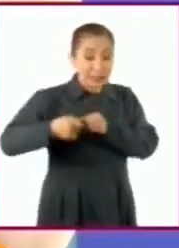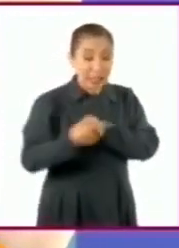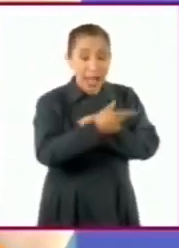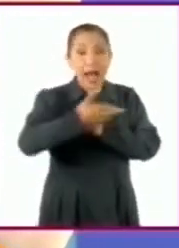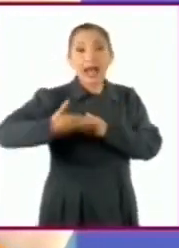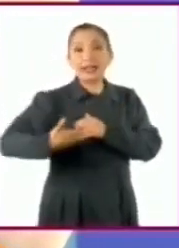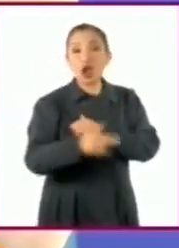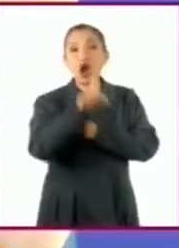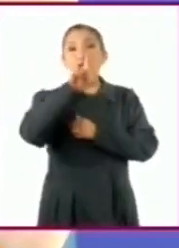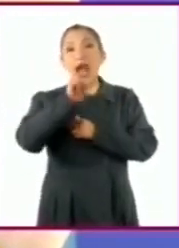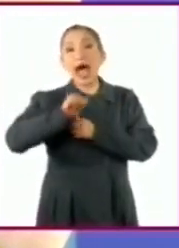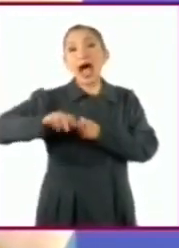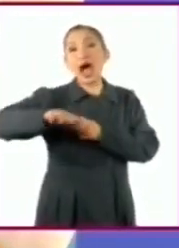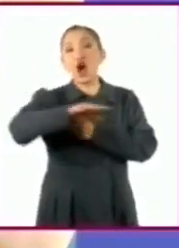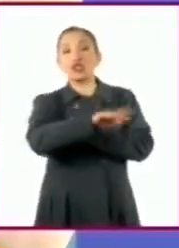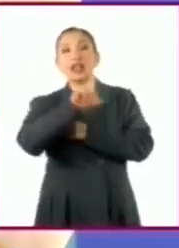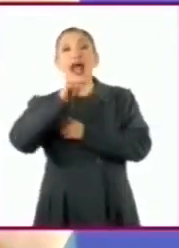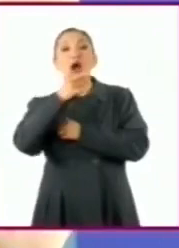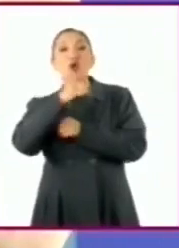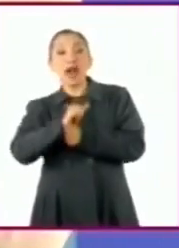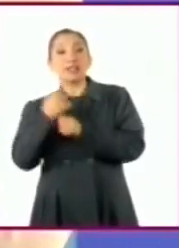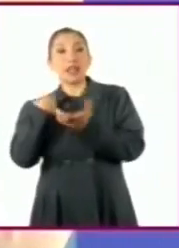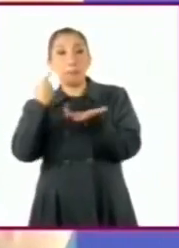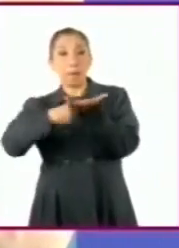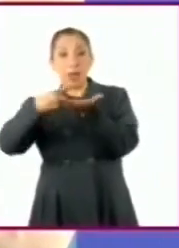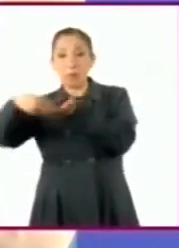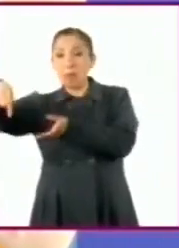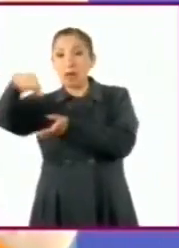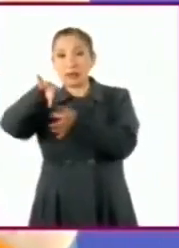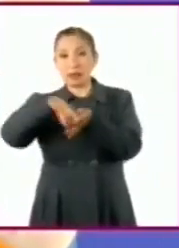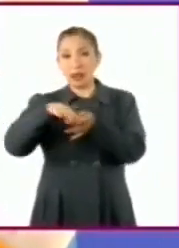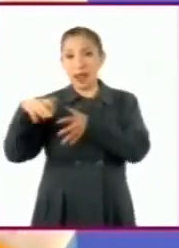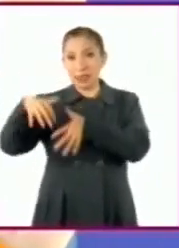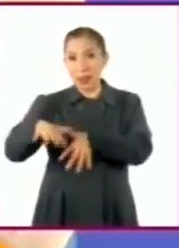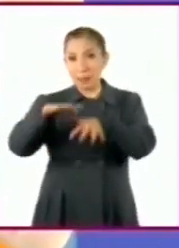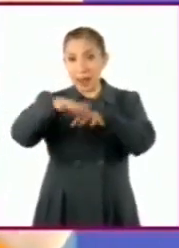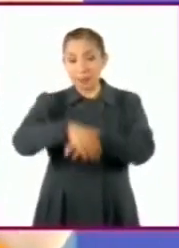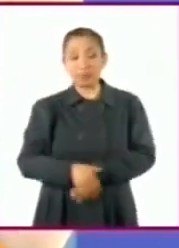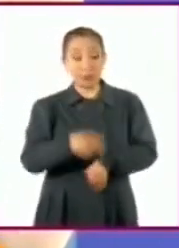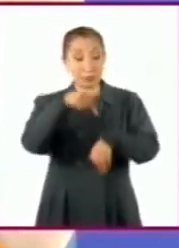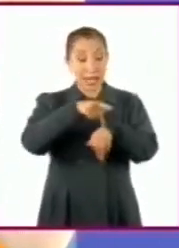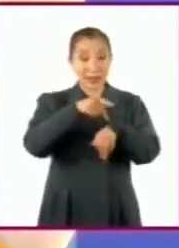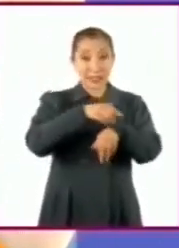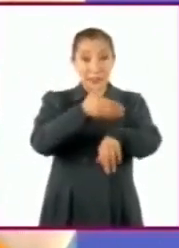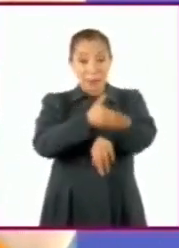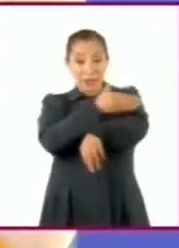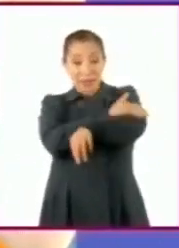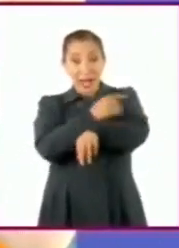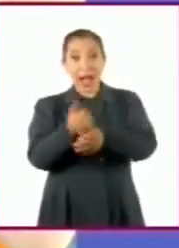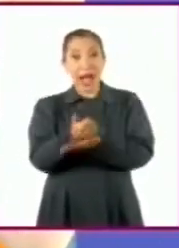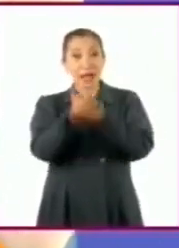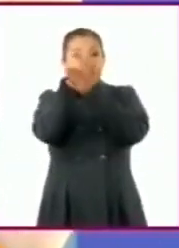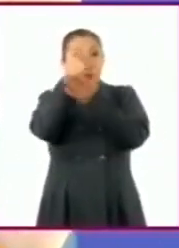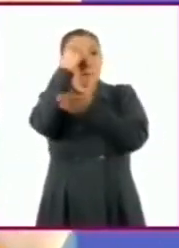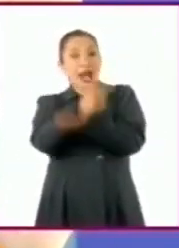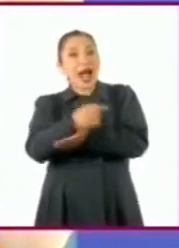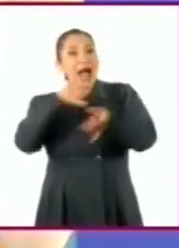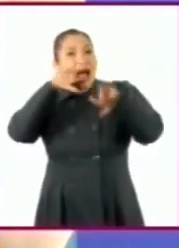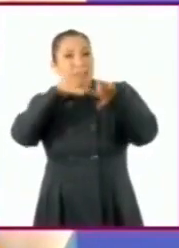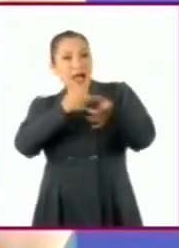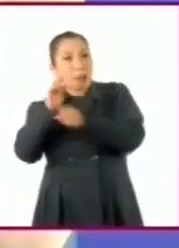ríos, lagos, lagunas, así como marisqueo en las costas. Piedras y palos fueron los elementos fundamentales para la